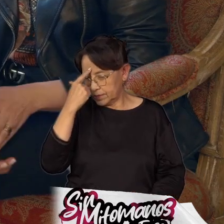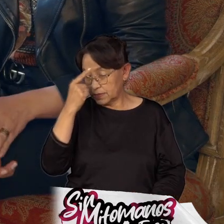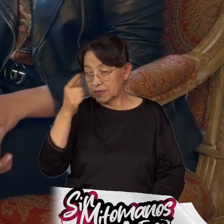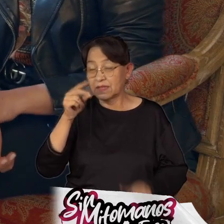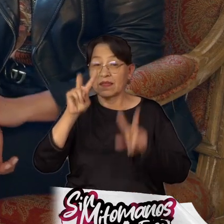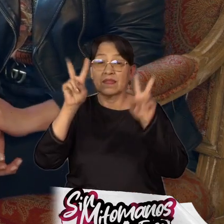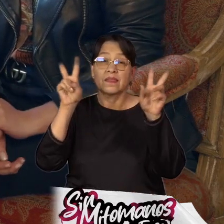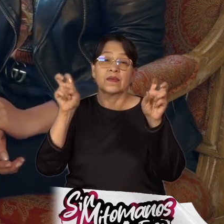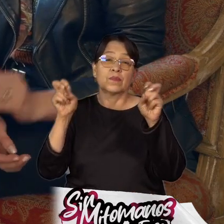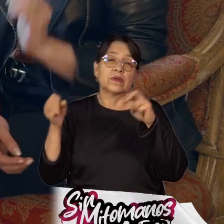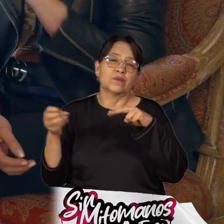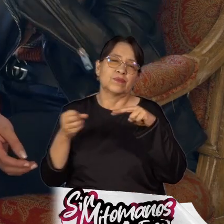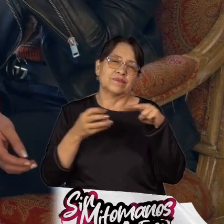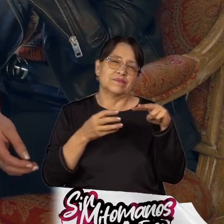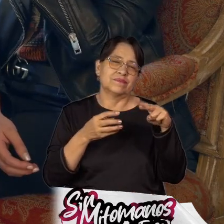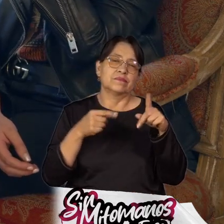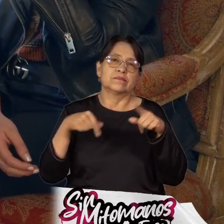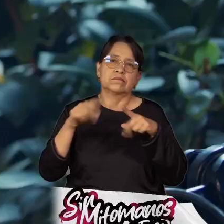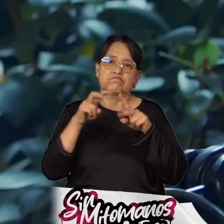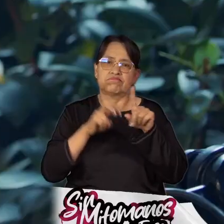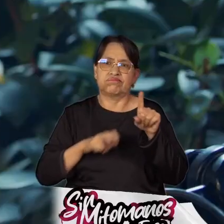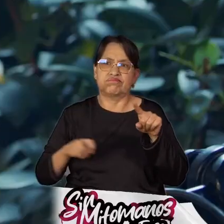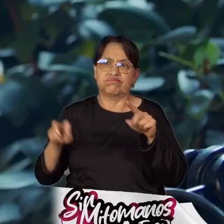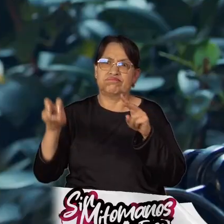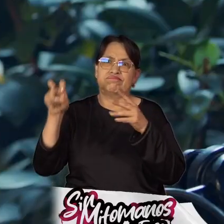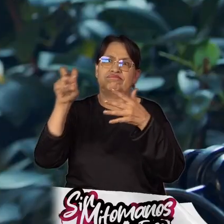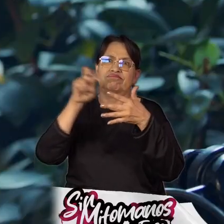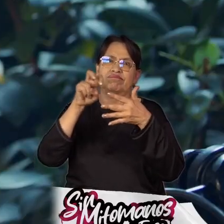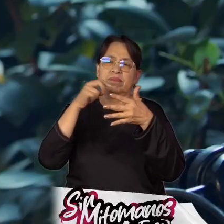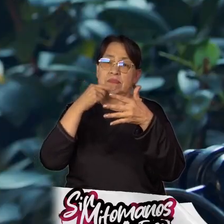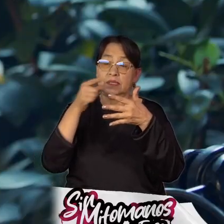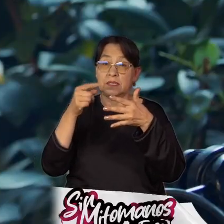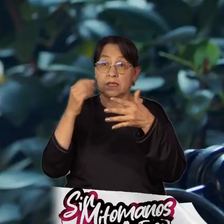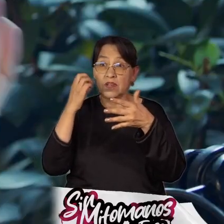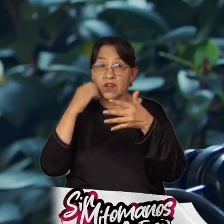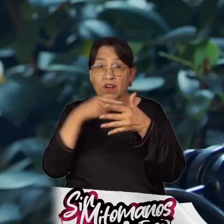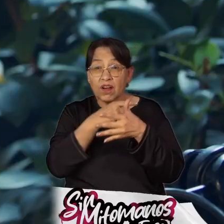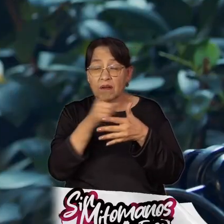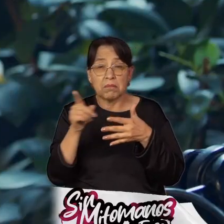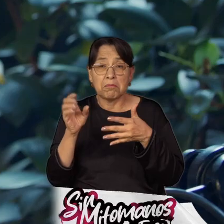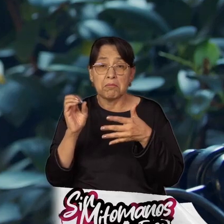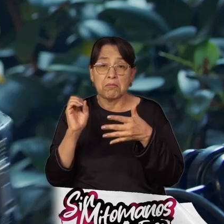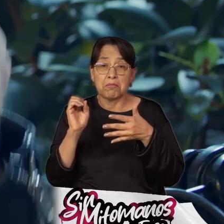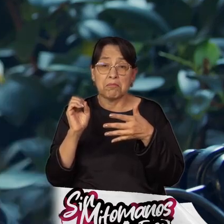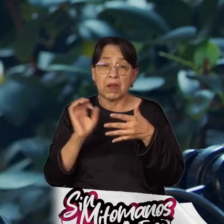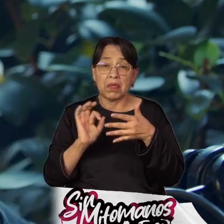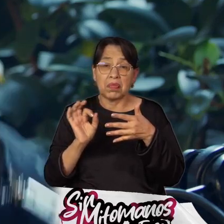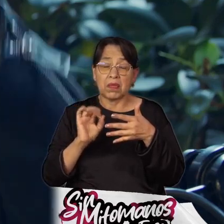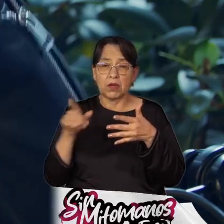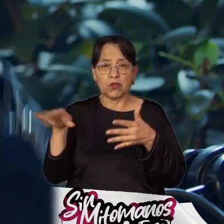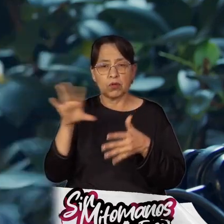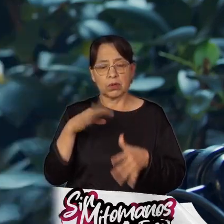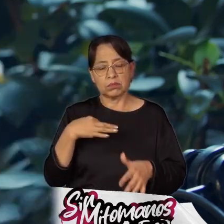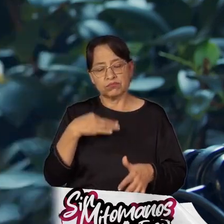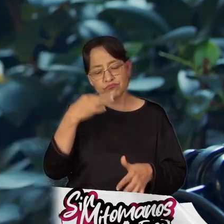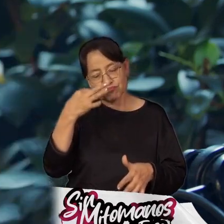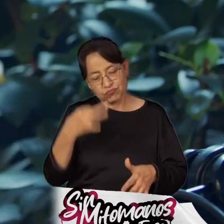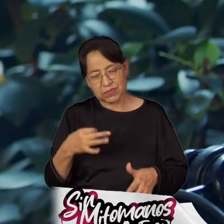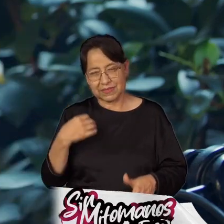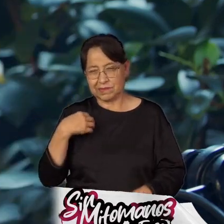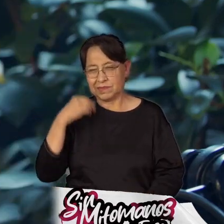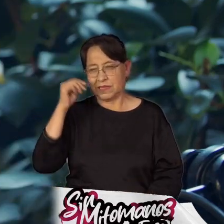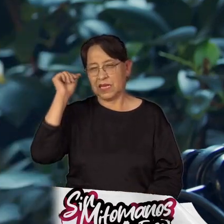lleva a un tema educativo. Son gente donde el índice de robo es 0. Y son gente que son tan